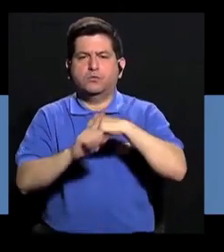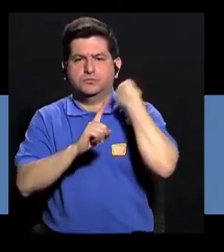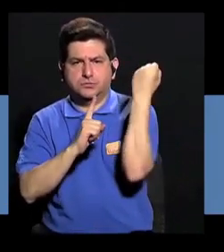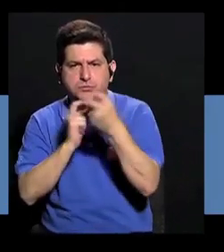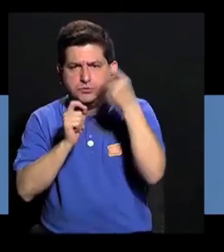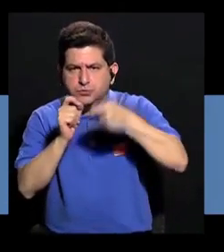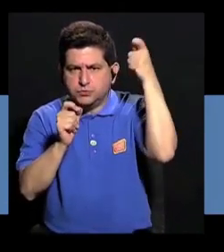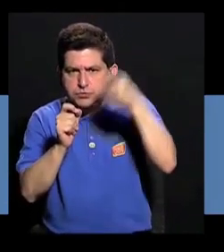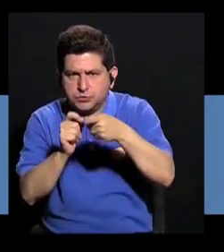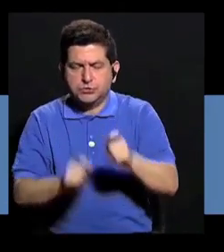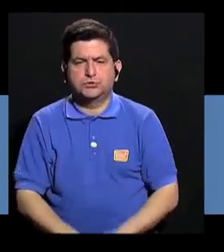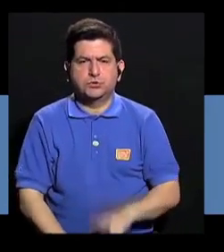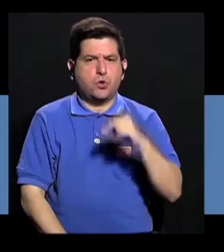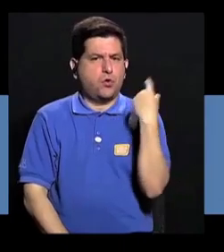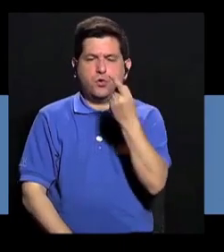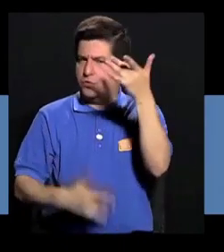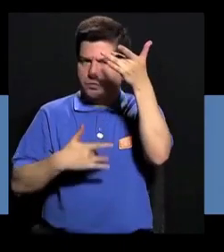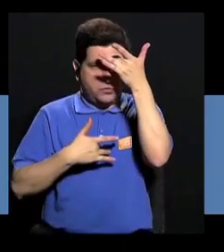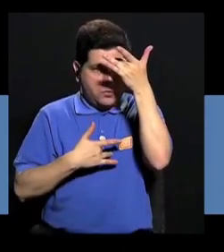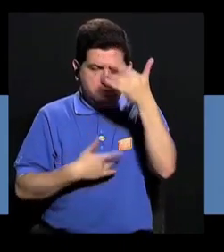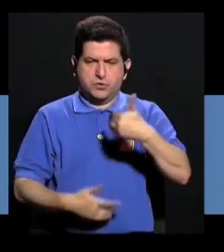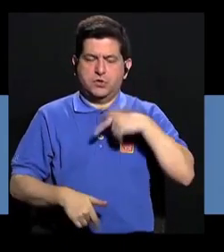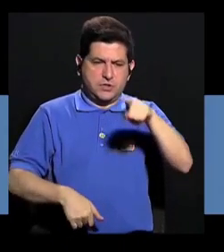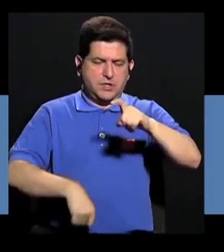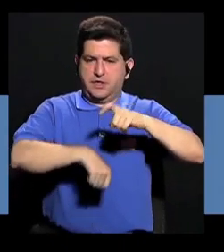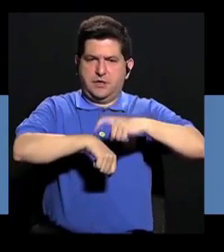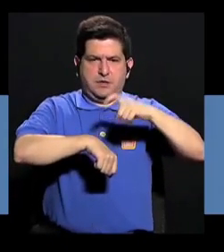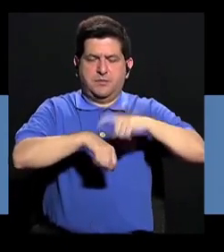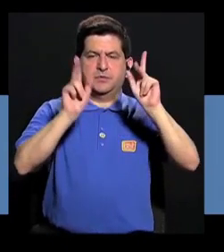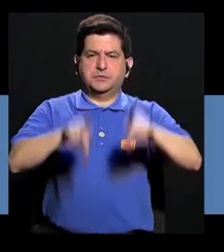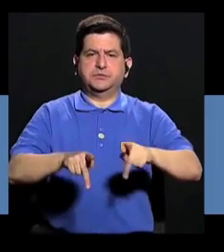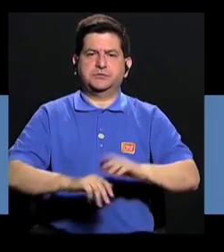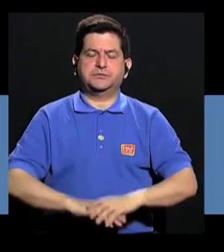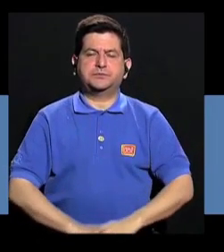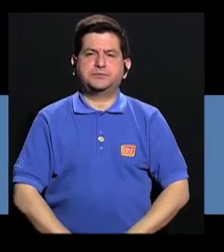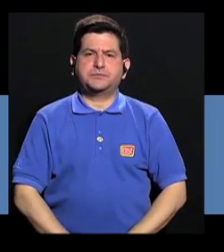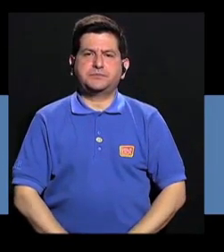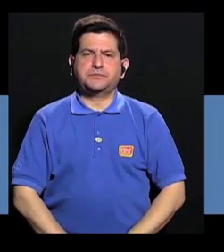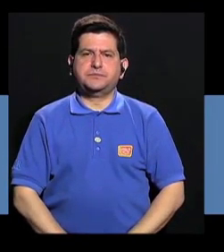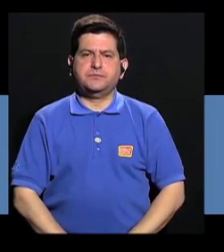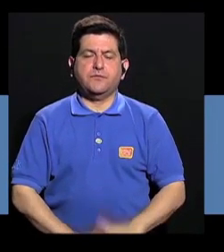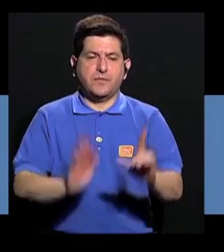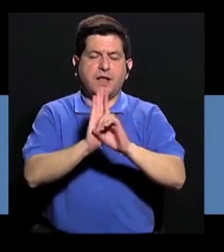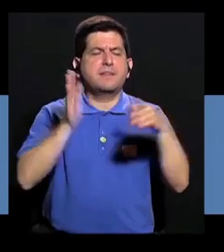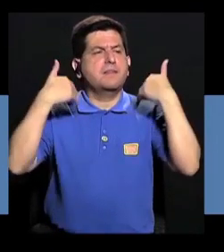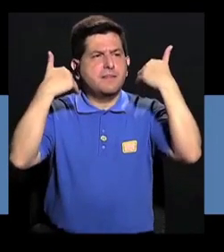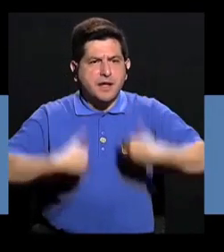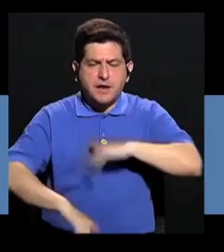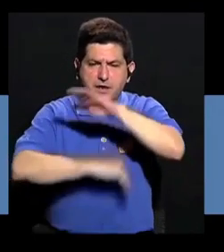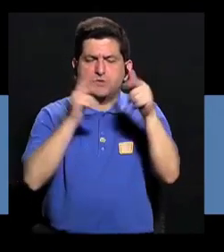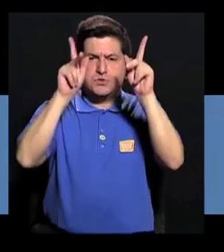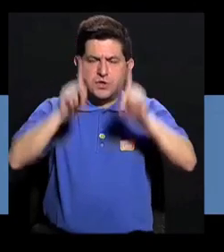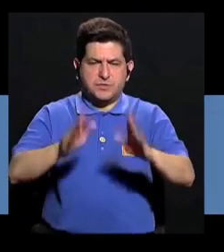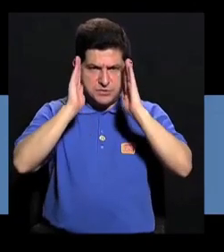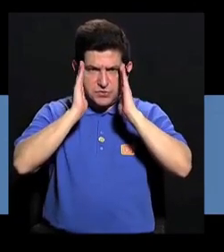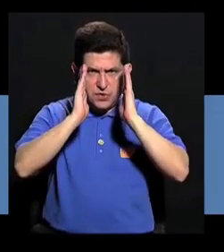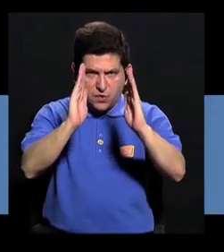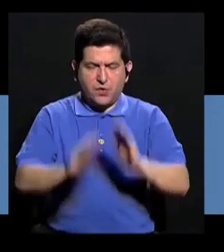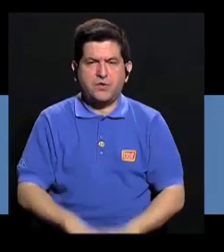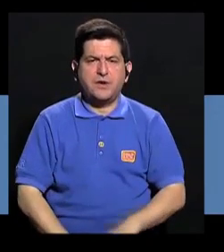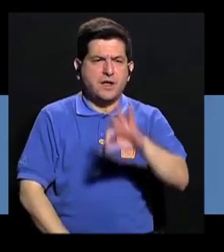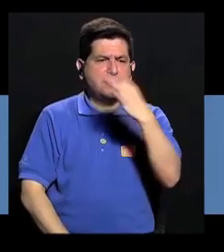dependiendo de la situación más allá de la enfermedad que tengan en ese momento. un derecho humano sería que todos